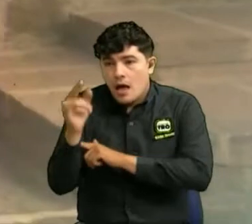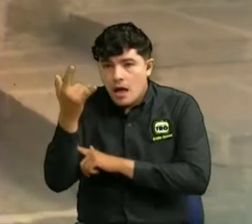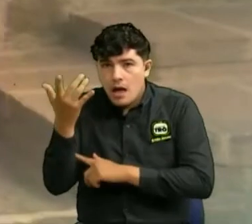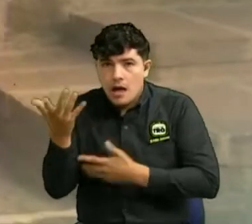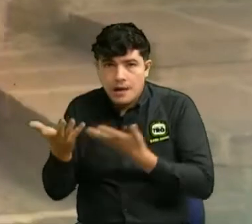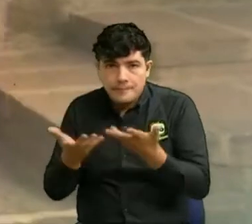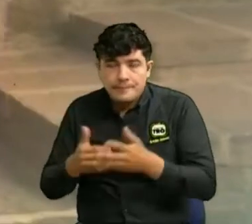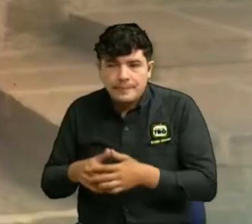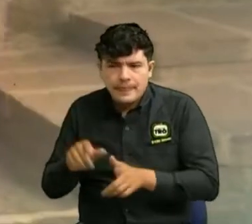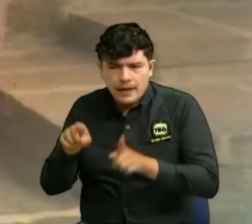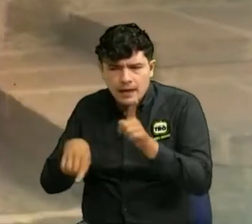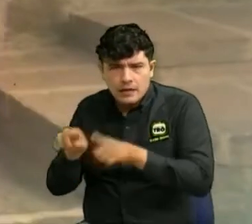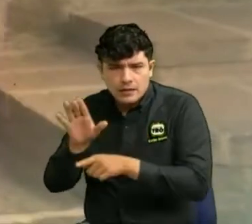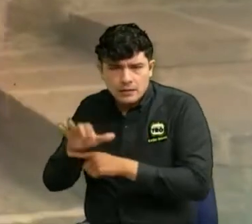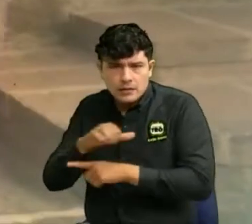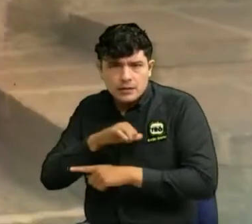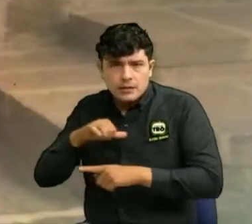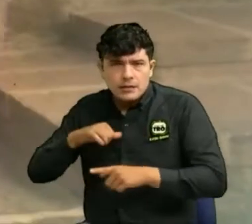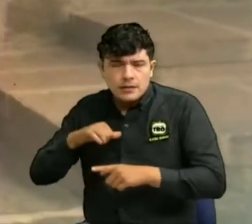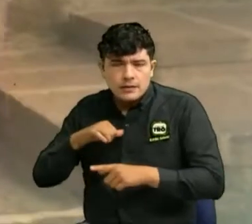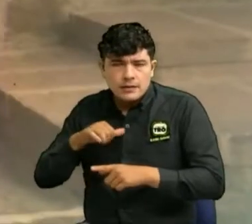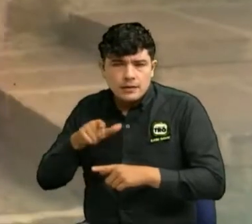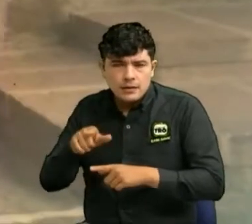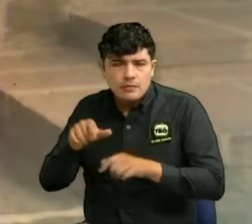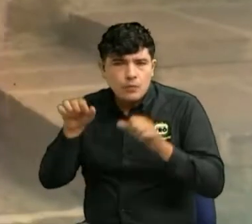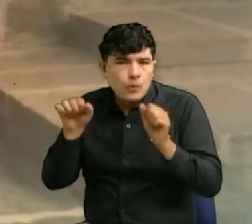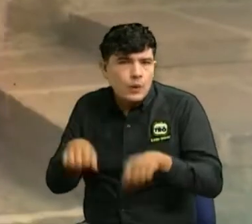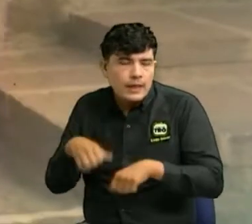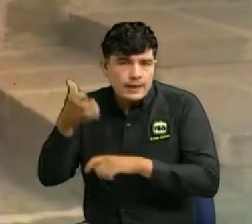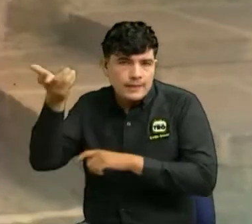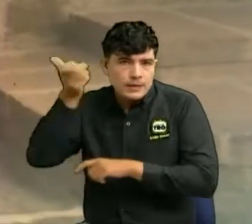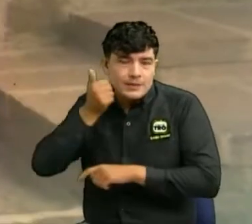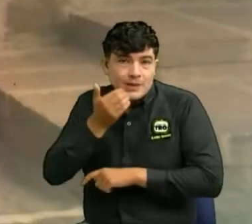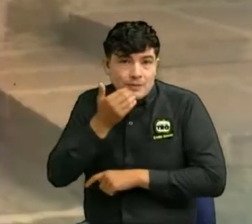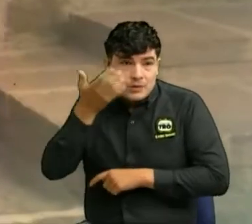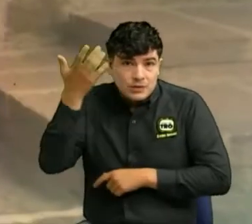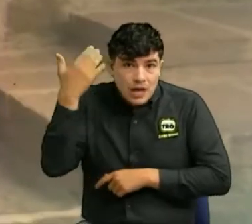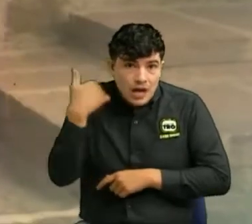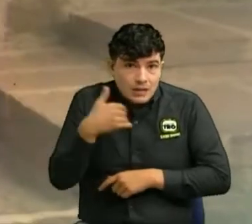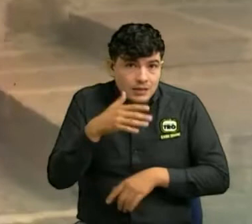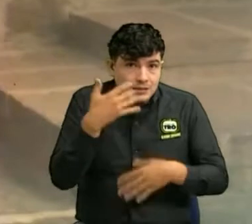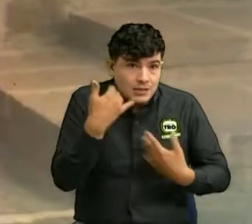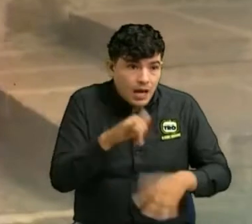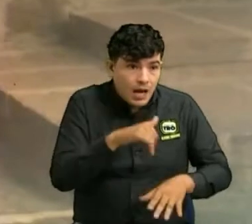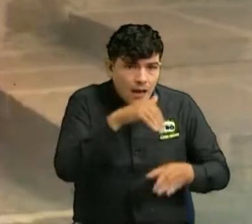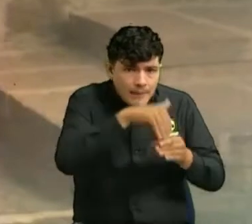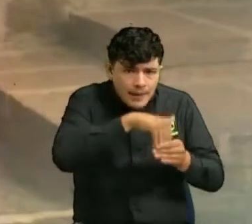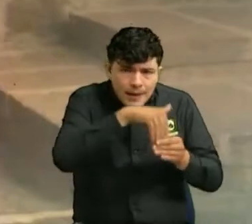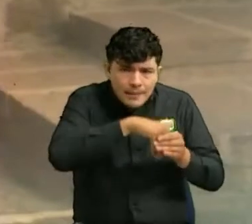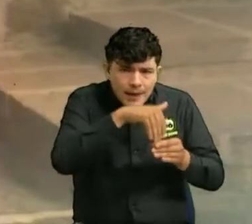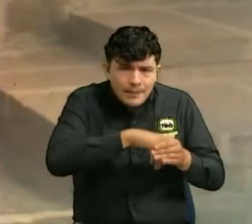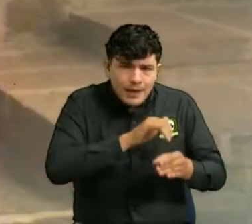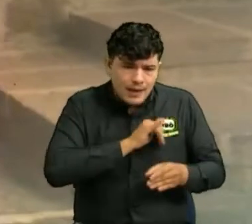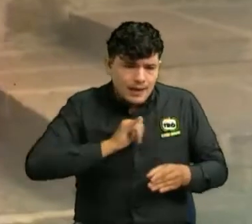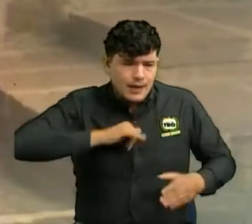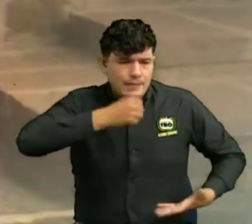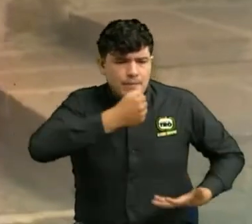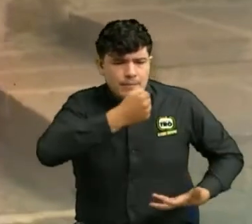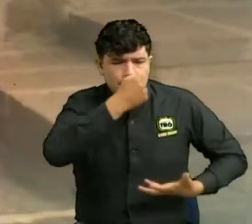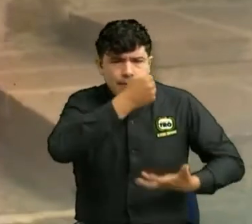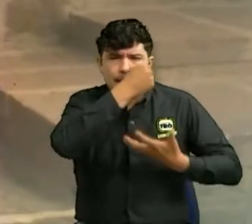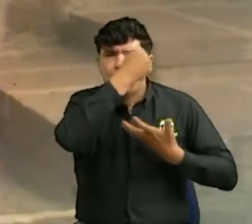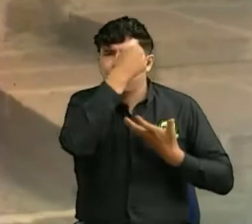fondos privados podemos pensionarnos si ya hemos acumulado un capital suficiente